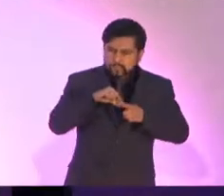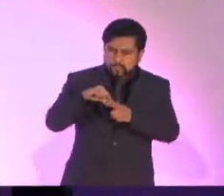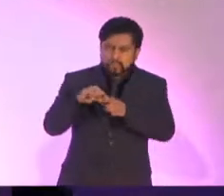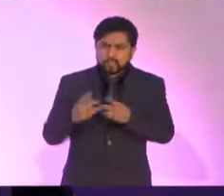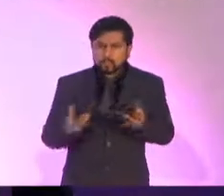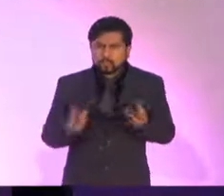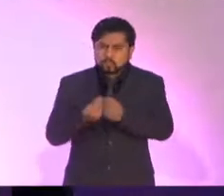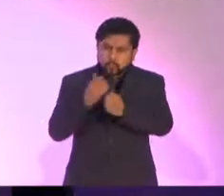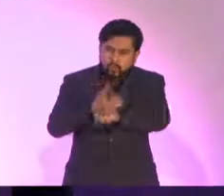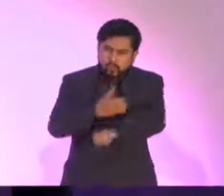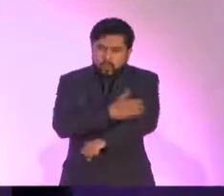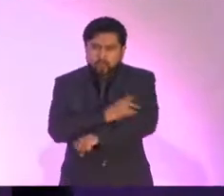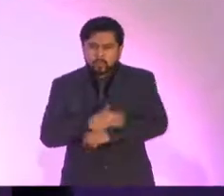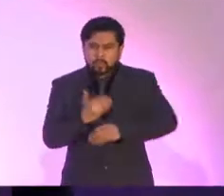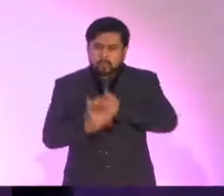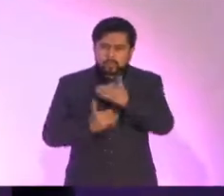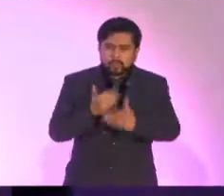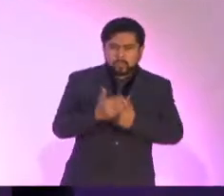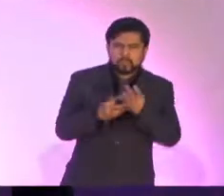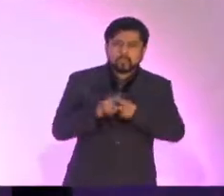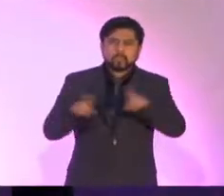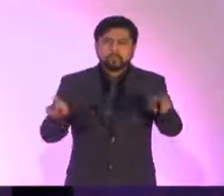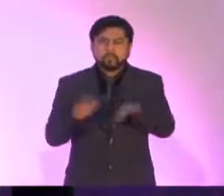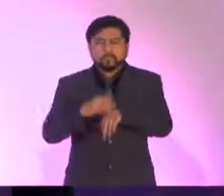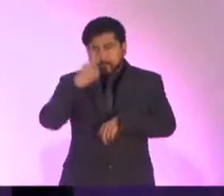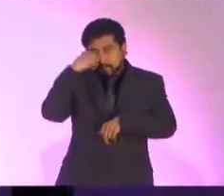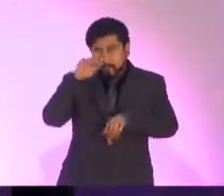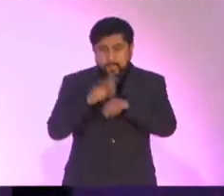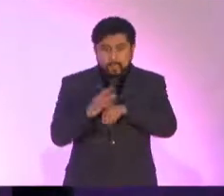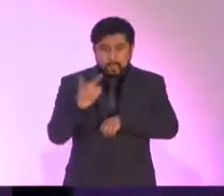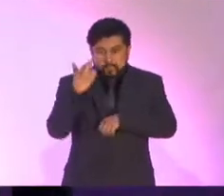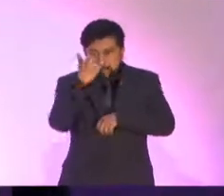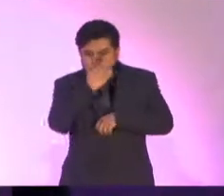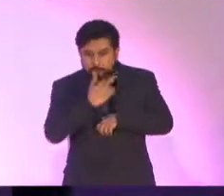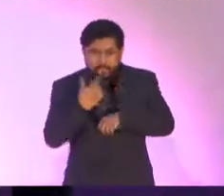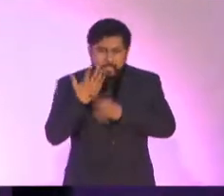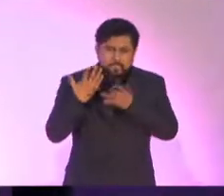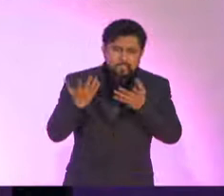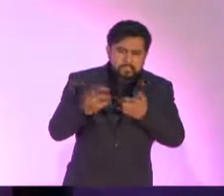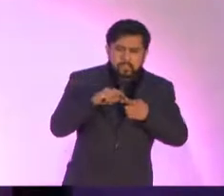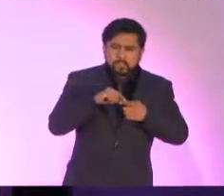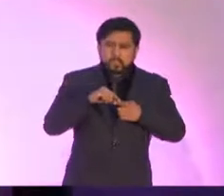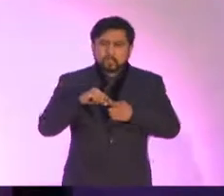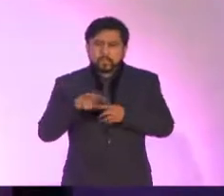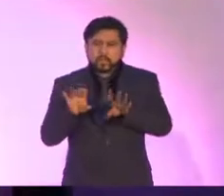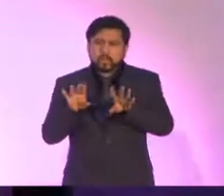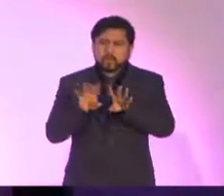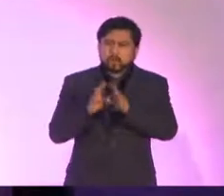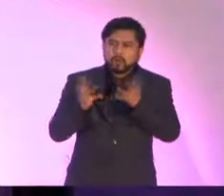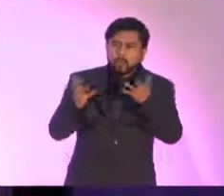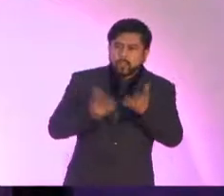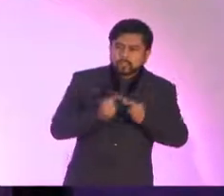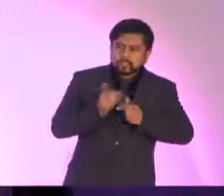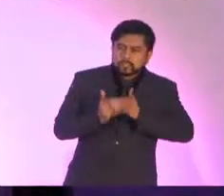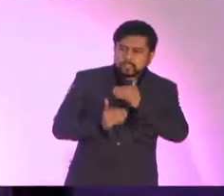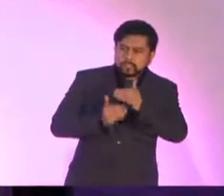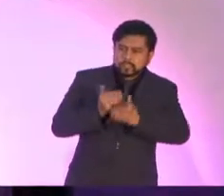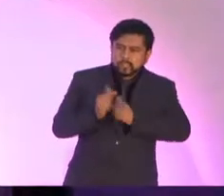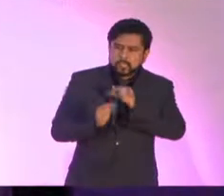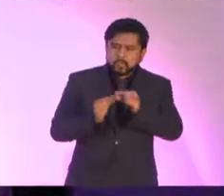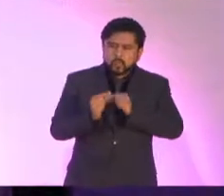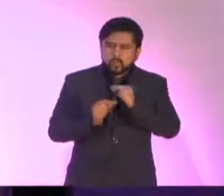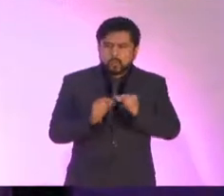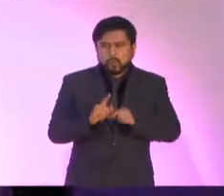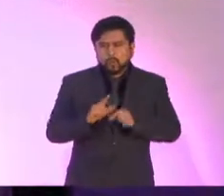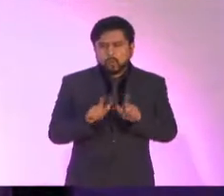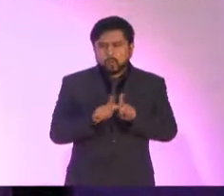de procesos, desde la revisión, la maquetación y por supuesto la impresión y